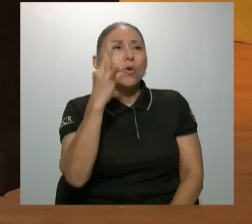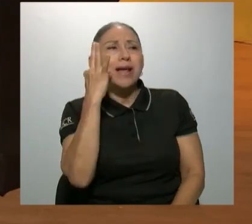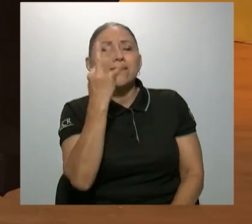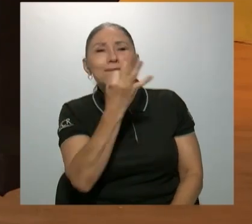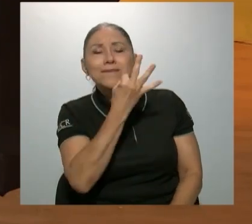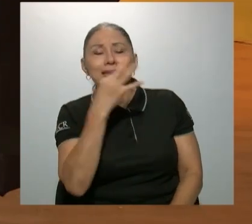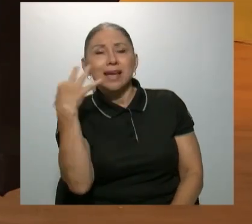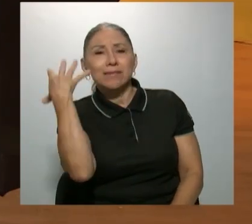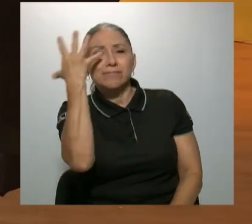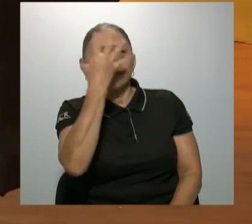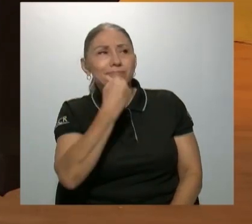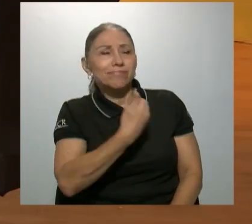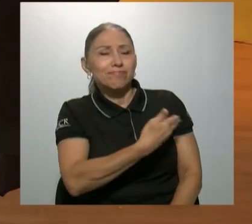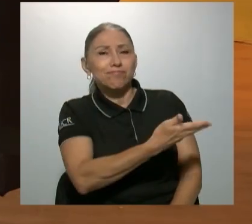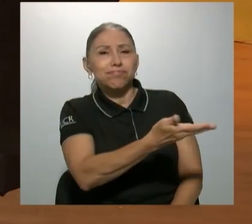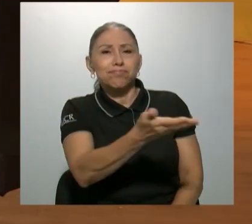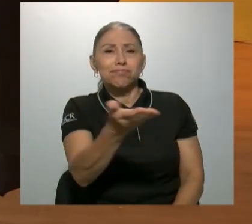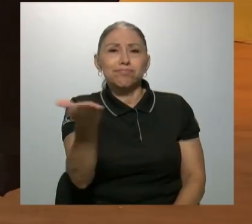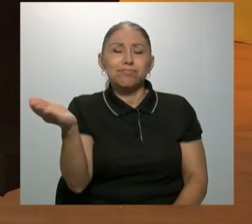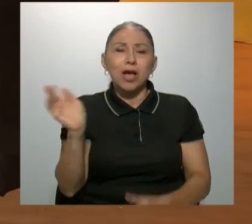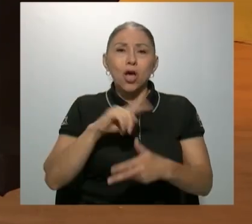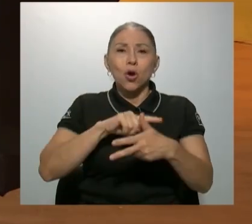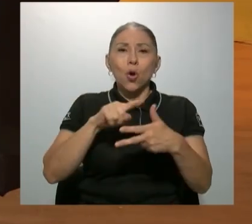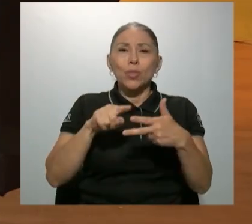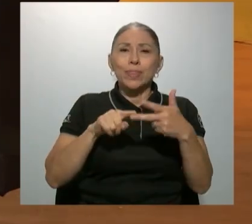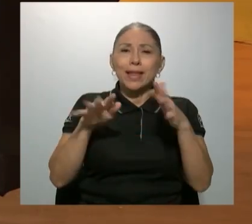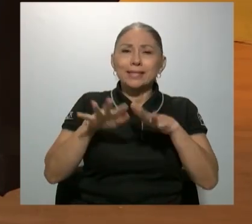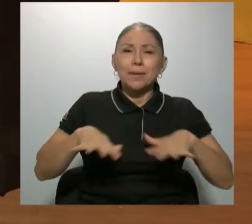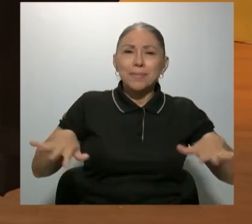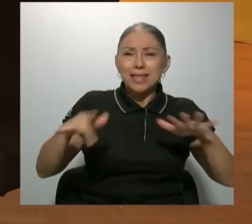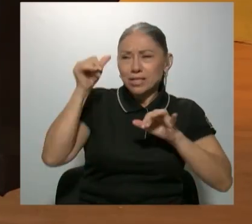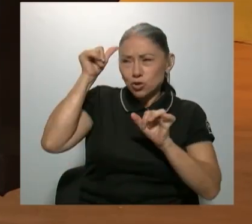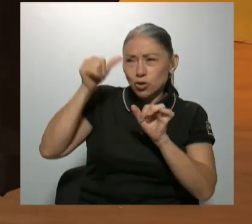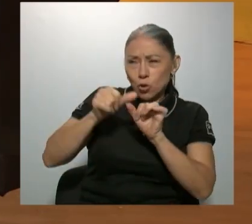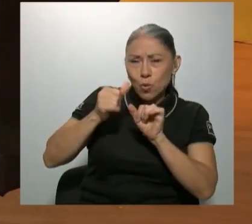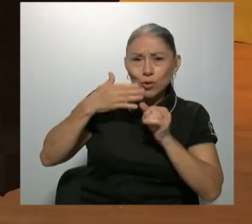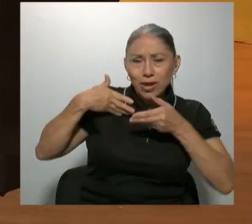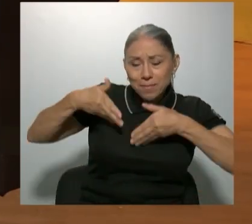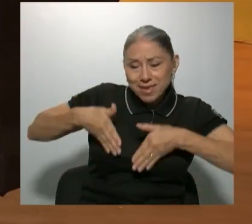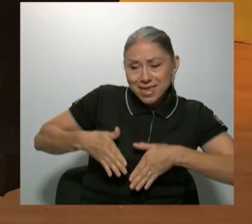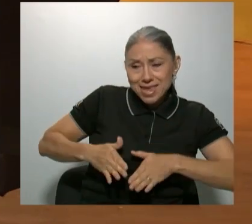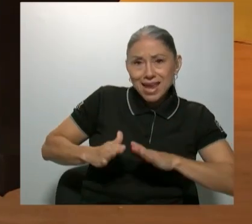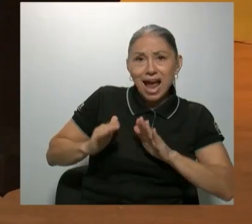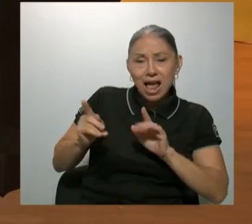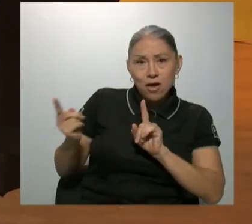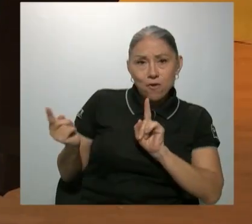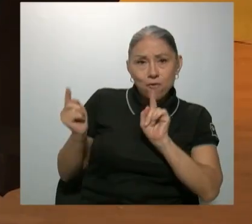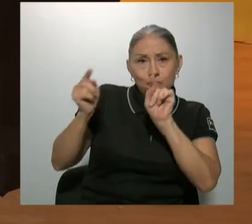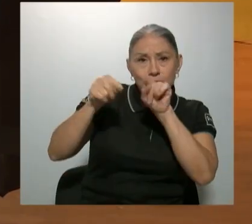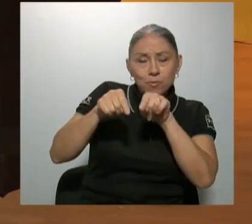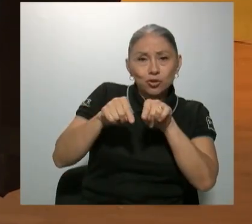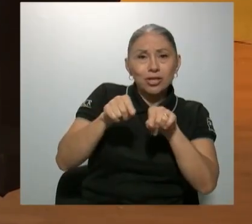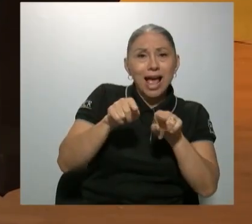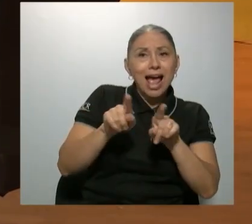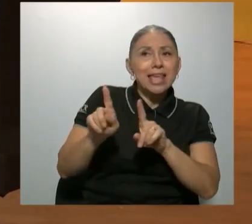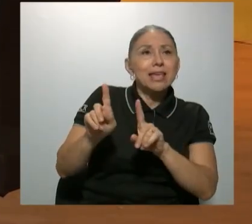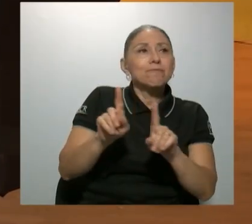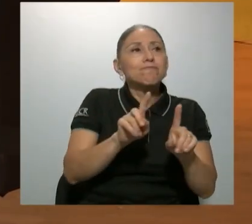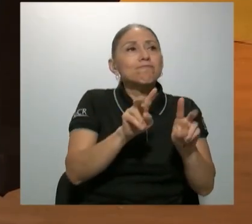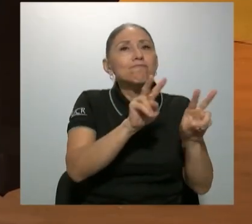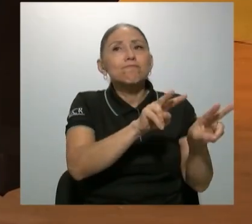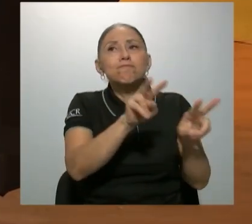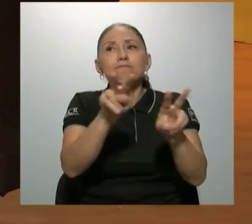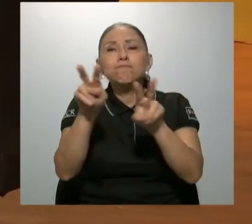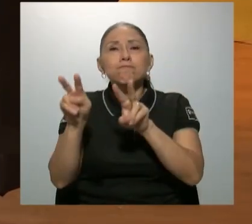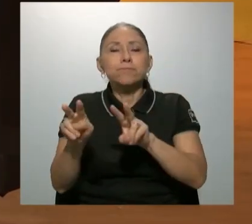los 3 ambientes. Yo recuerdo llevar a mi hija ahí a recorrer los 3 ambientes